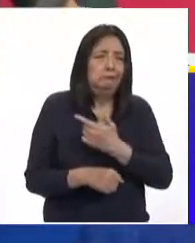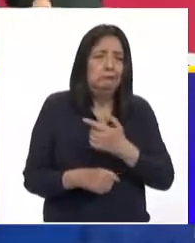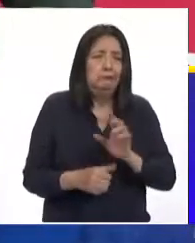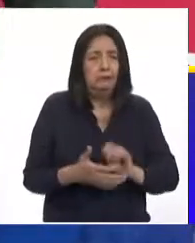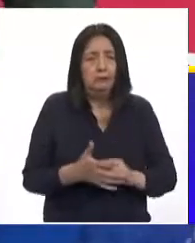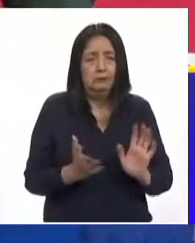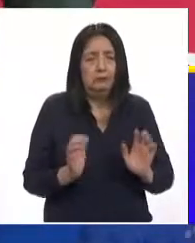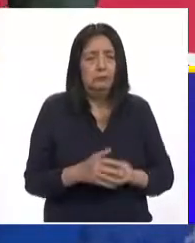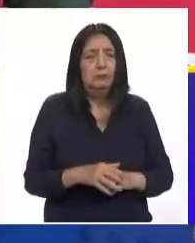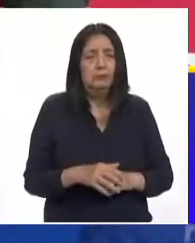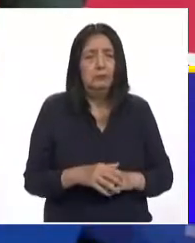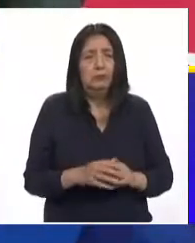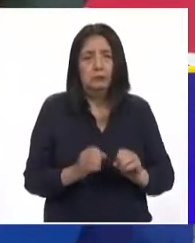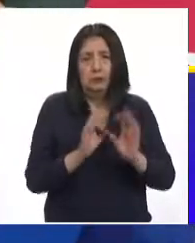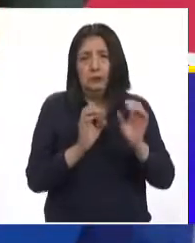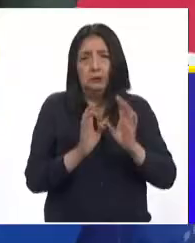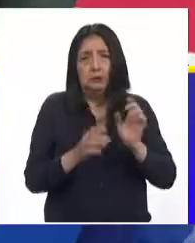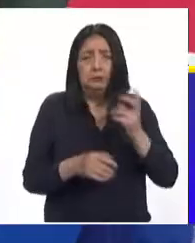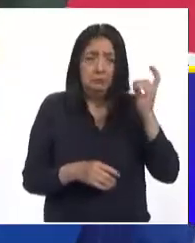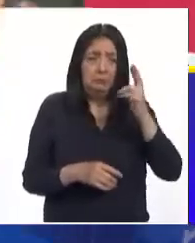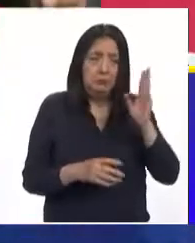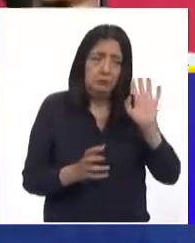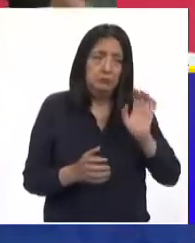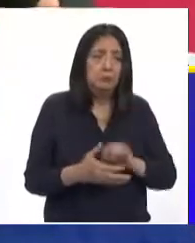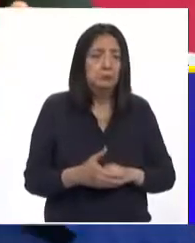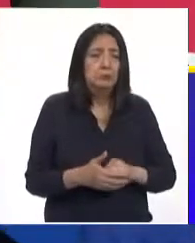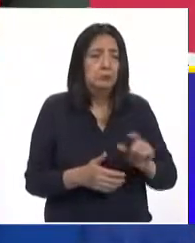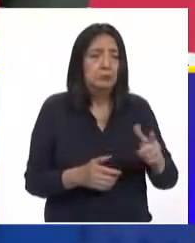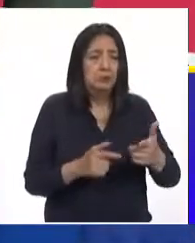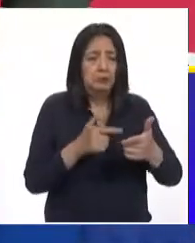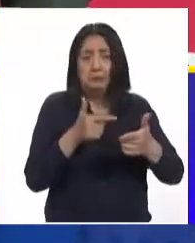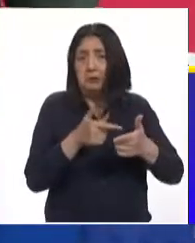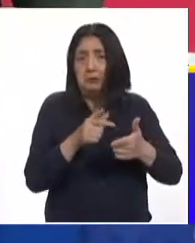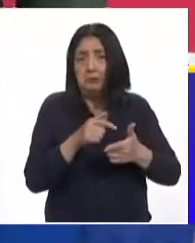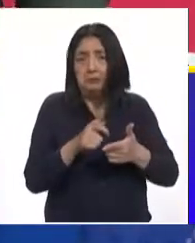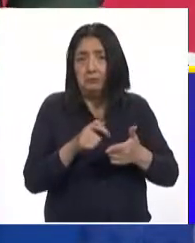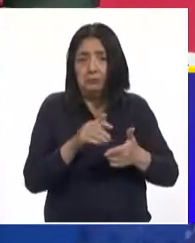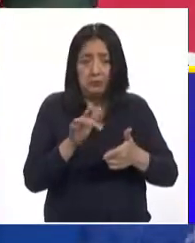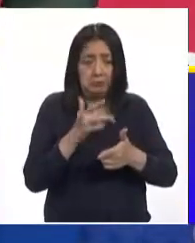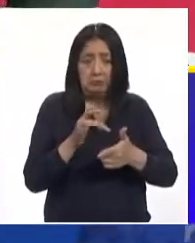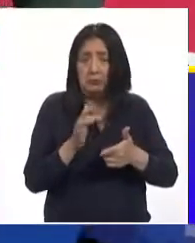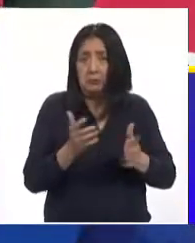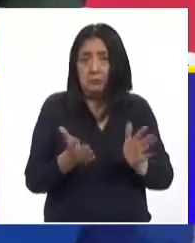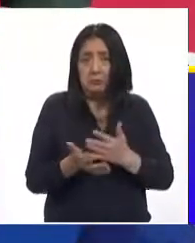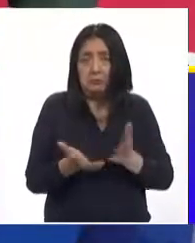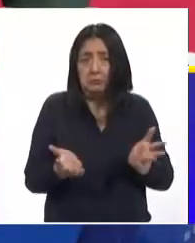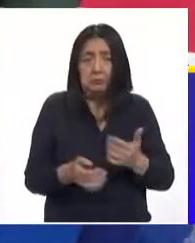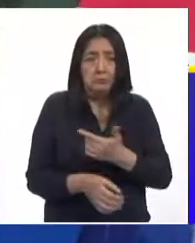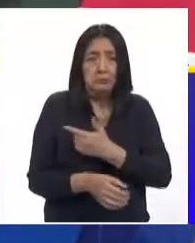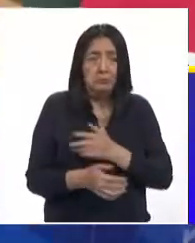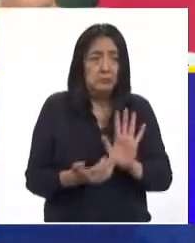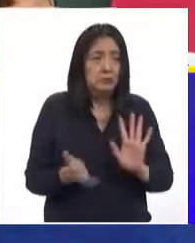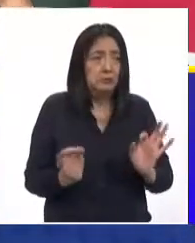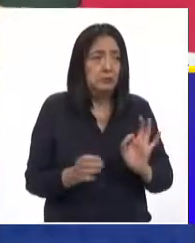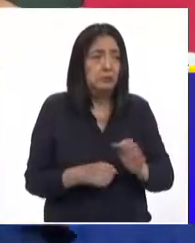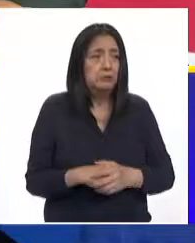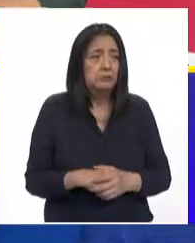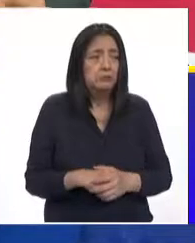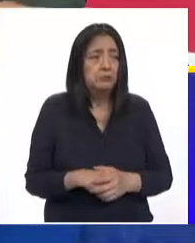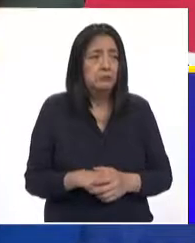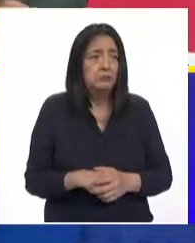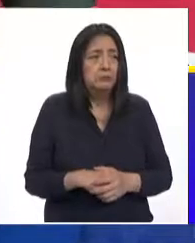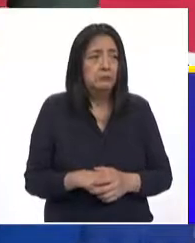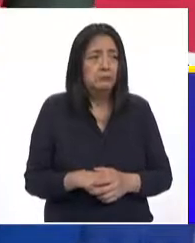pasar durante varios días, y es por eso es que estas vacunas han sido inoculadas sin ninguna vacunación, sin ningún